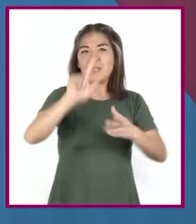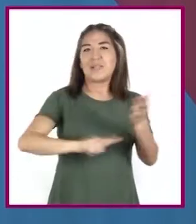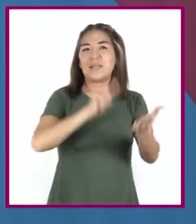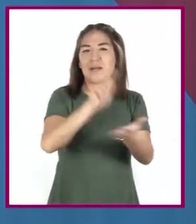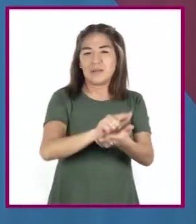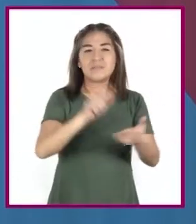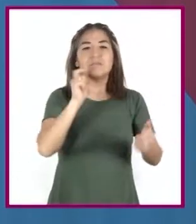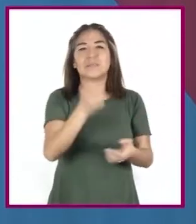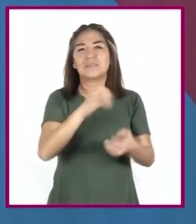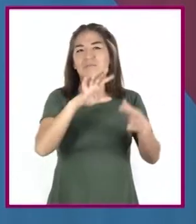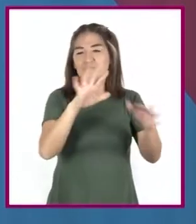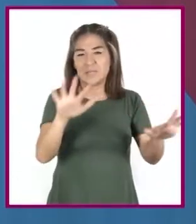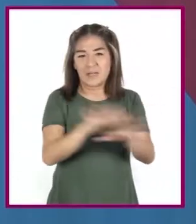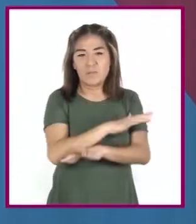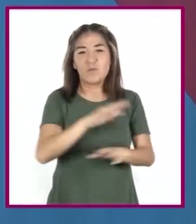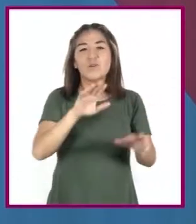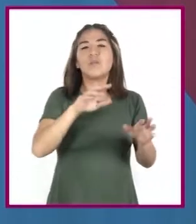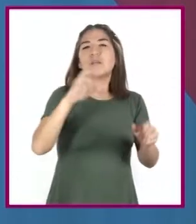Cronología,